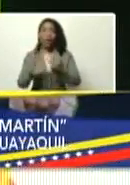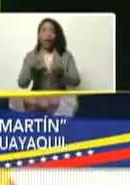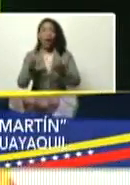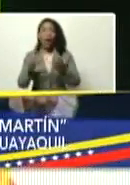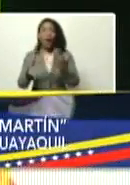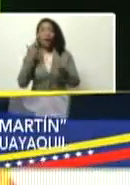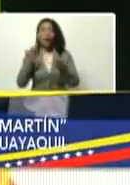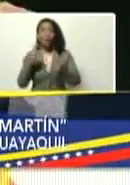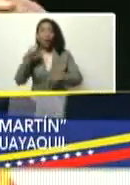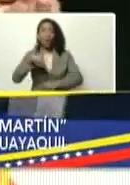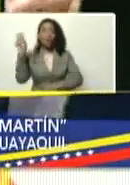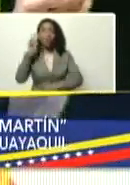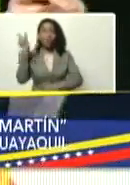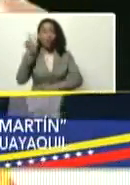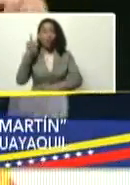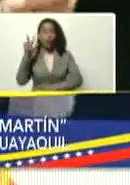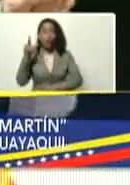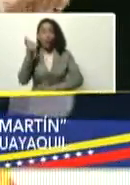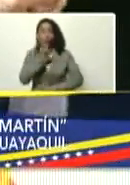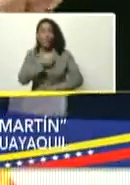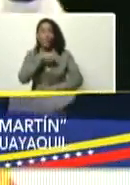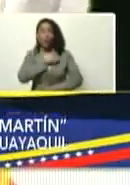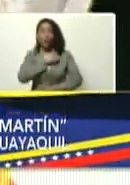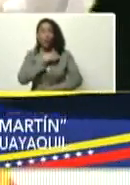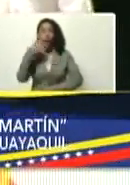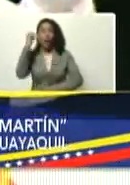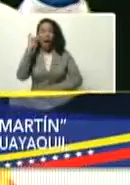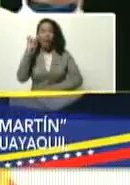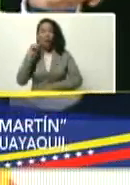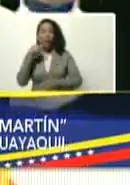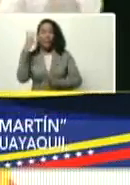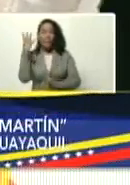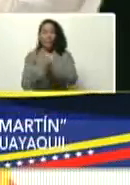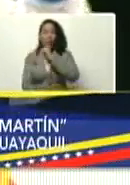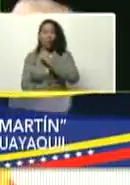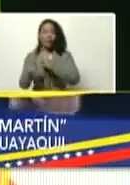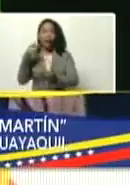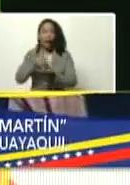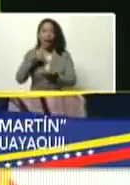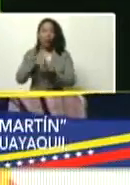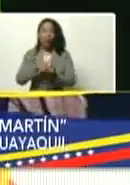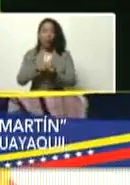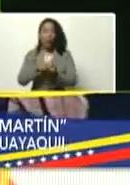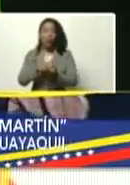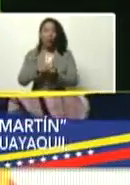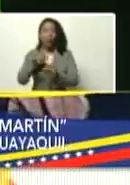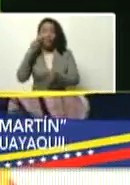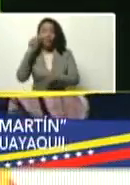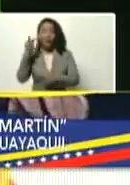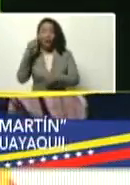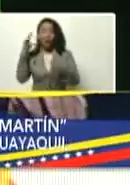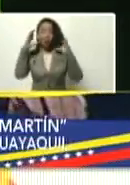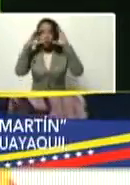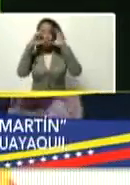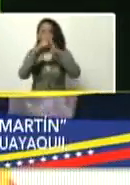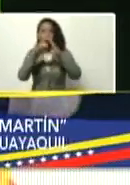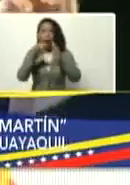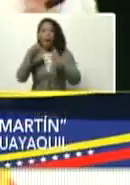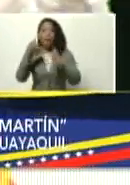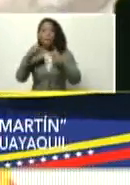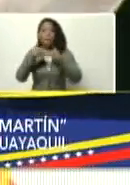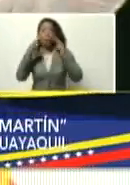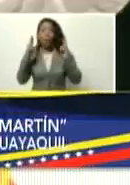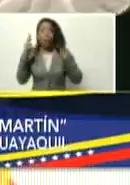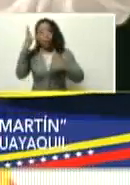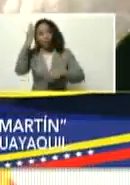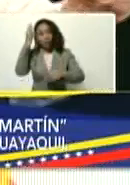Venezuela. Los españoles que habían huido de Carabobo, de la batalla de Carabobo, se habían concentrado en Puerto Cabello y